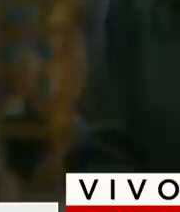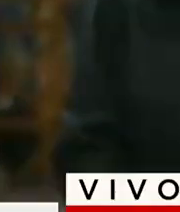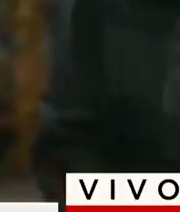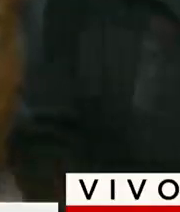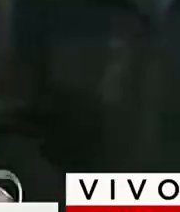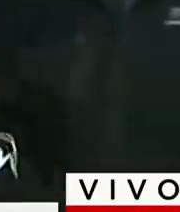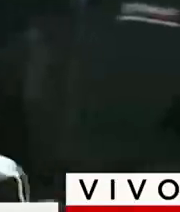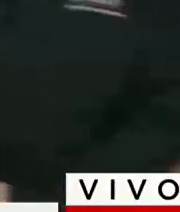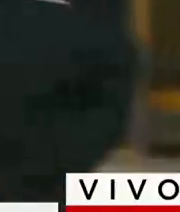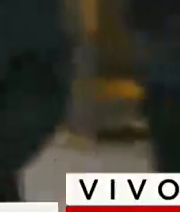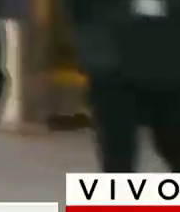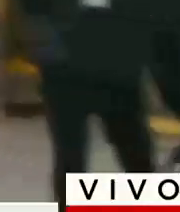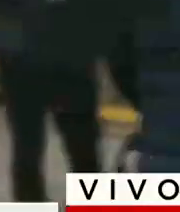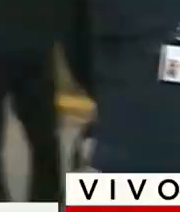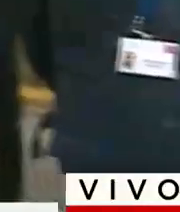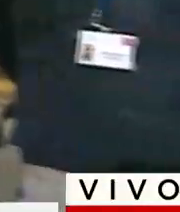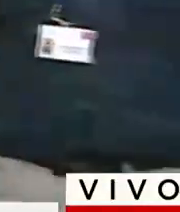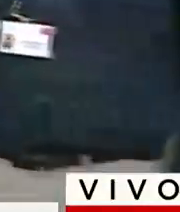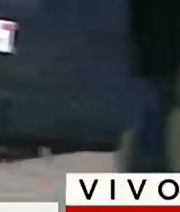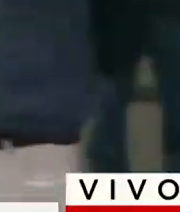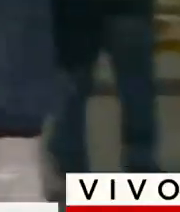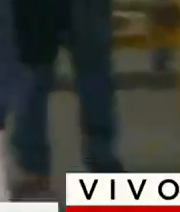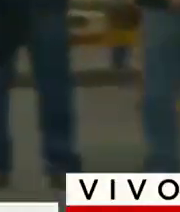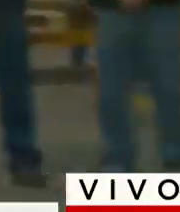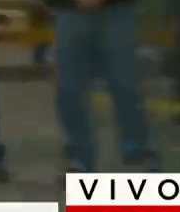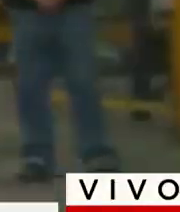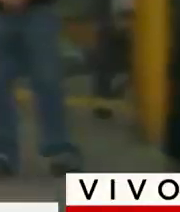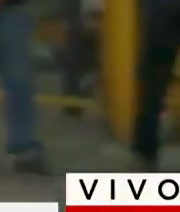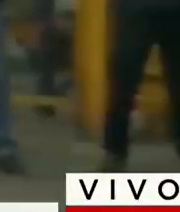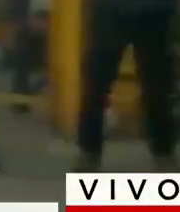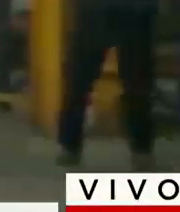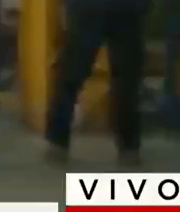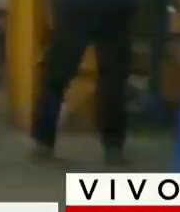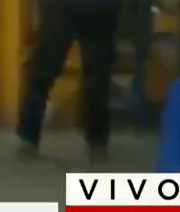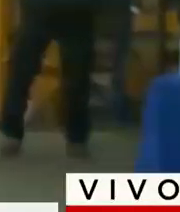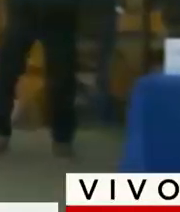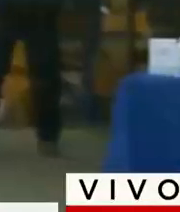Agradecemos de esta manera las palabras de Su Excelencia el Presidente de la República en compañía del Ministro de Salud.